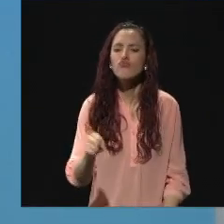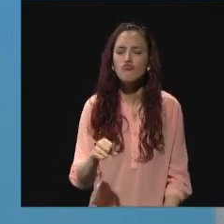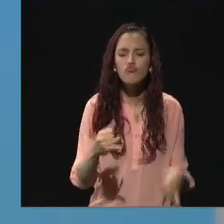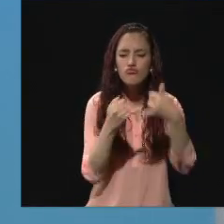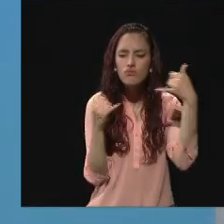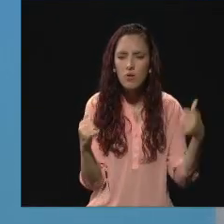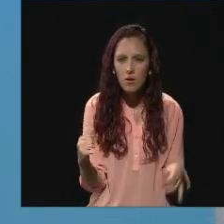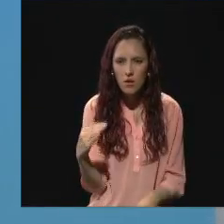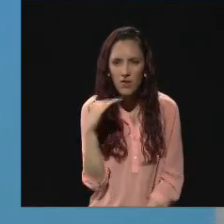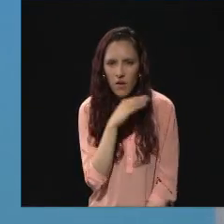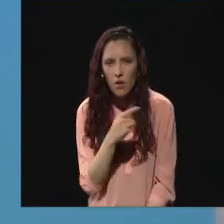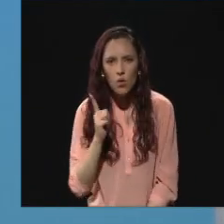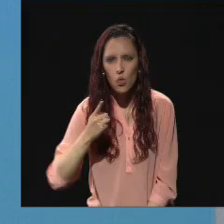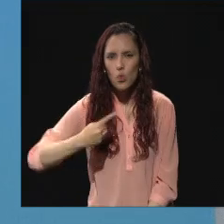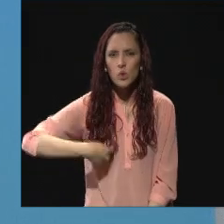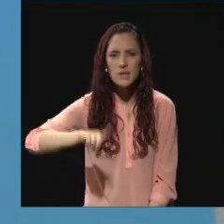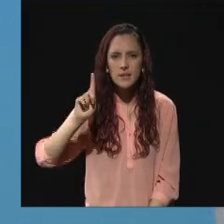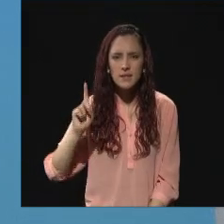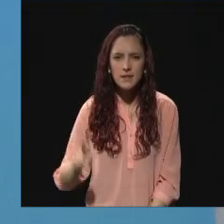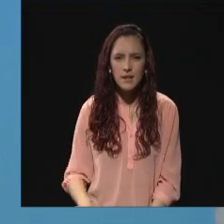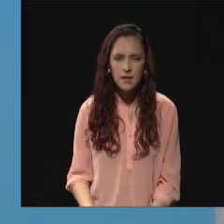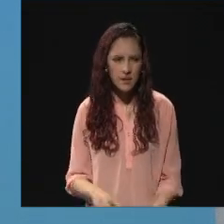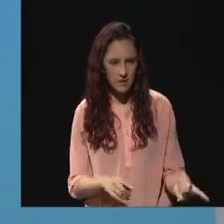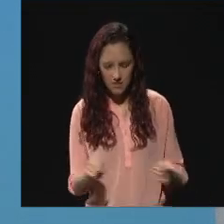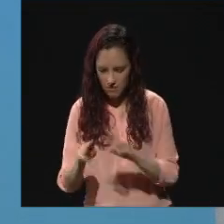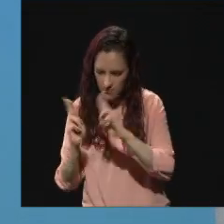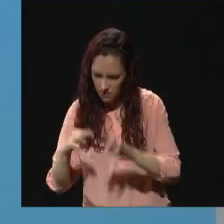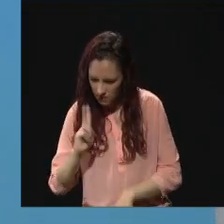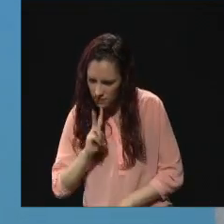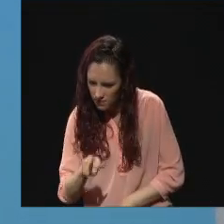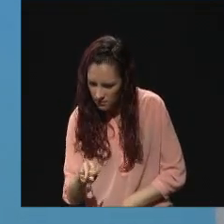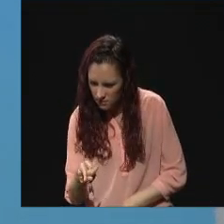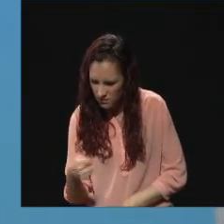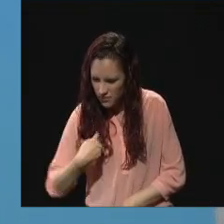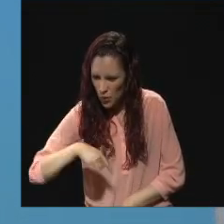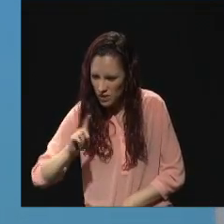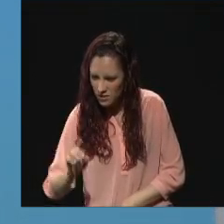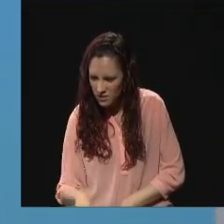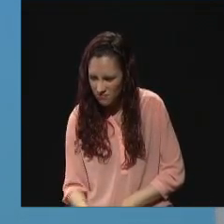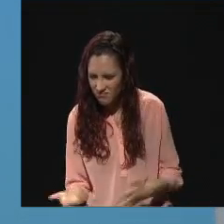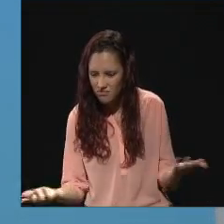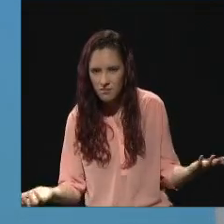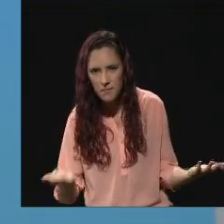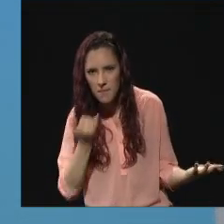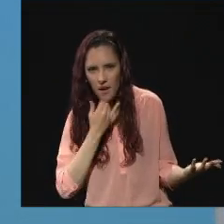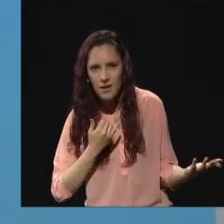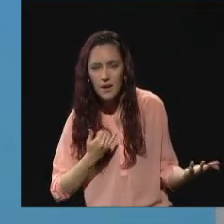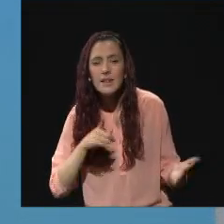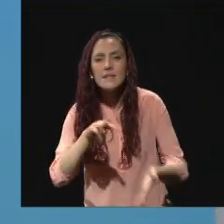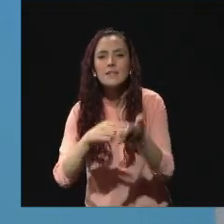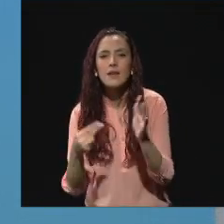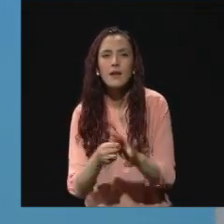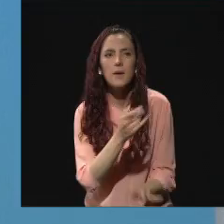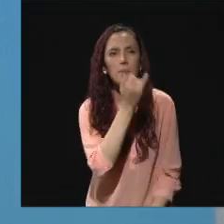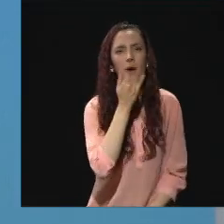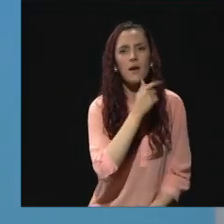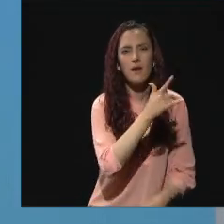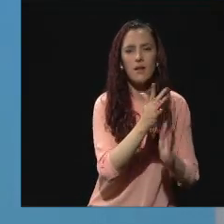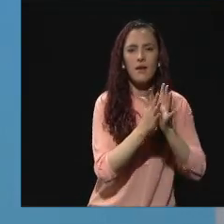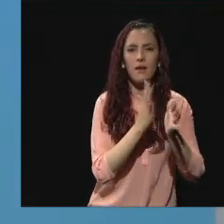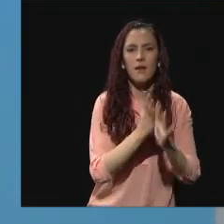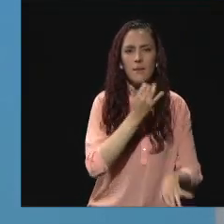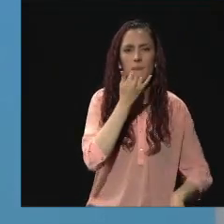no lo es o simplemente es un servicio internet que no cumple con esa característica eso es darle al usuario una información que no es veraz insuficiente